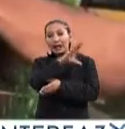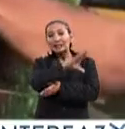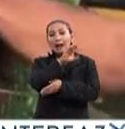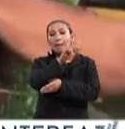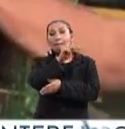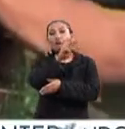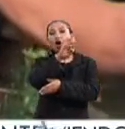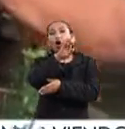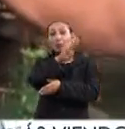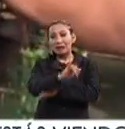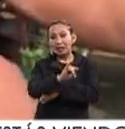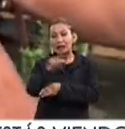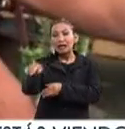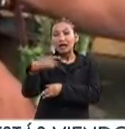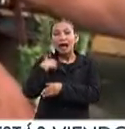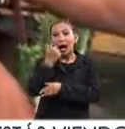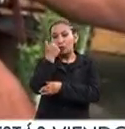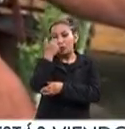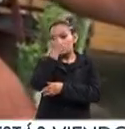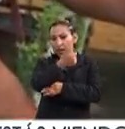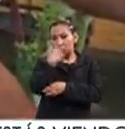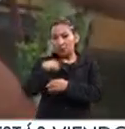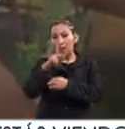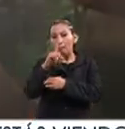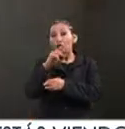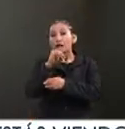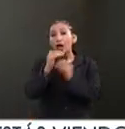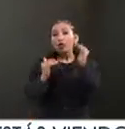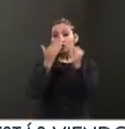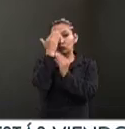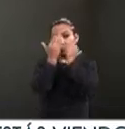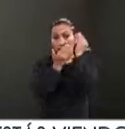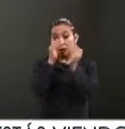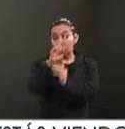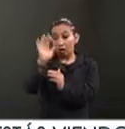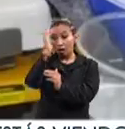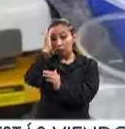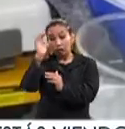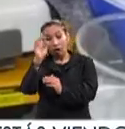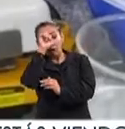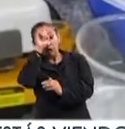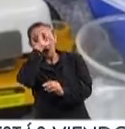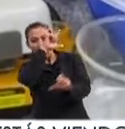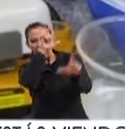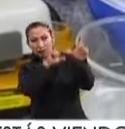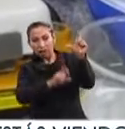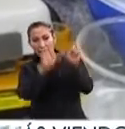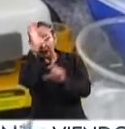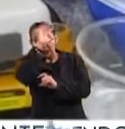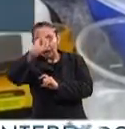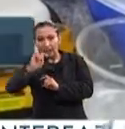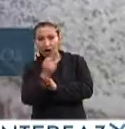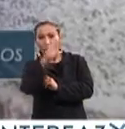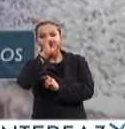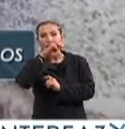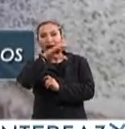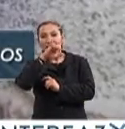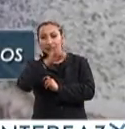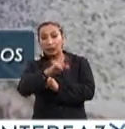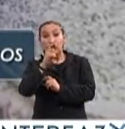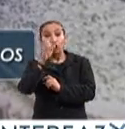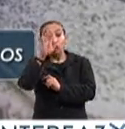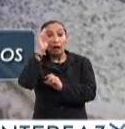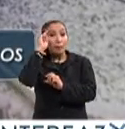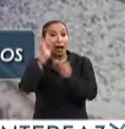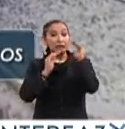CEPROBI ofrece a sus alumnos 6 programas de posgrados que cuentan con el reconocimiento del Consejo Nacional de Ciencia y Tecnología, doctorado